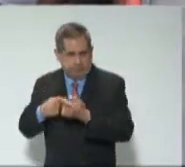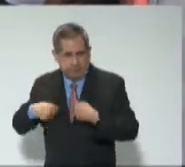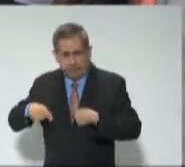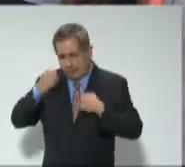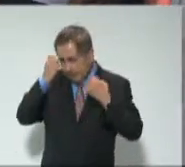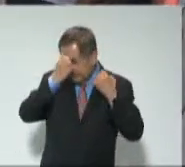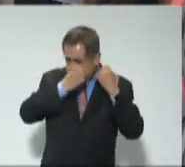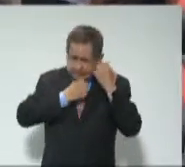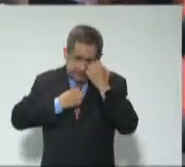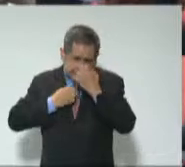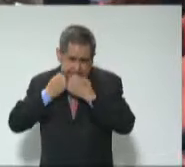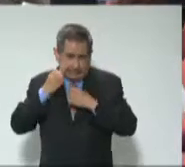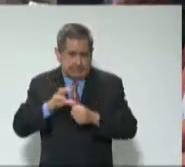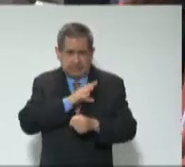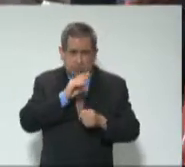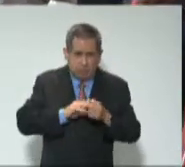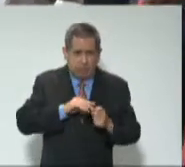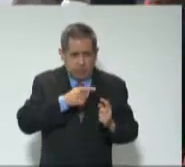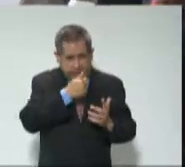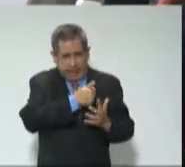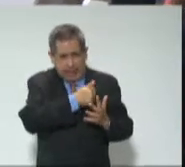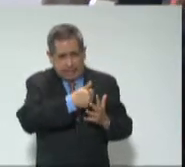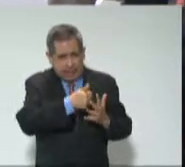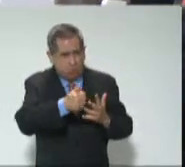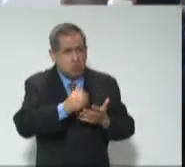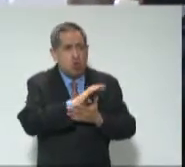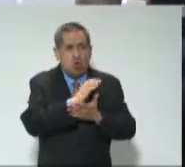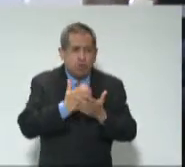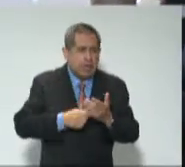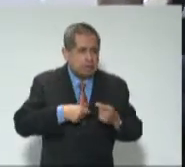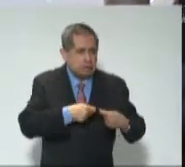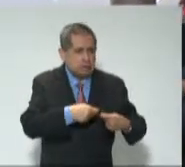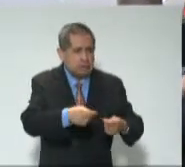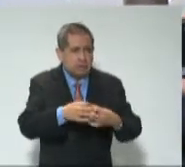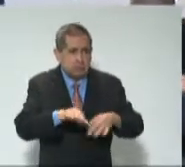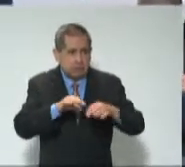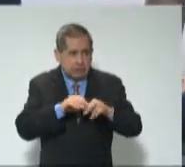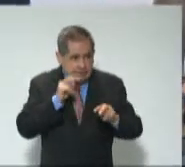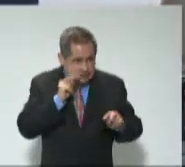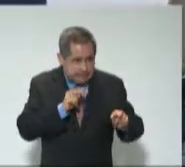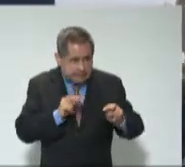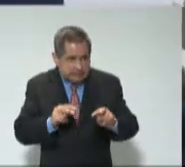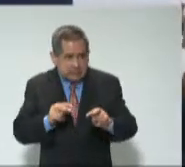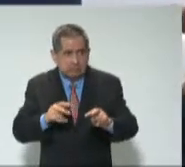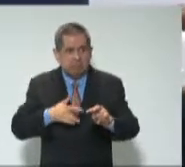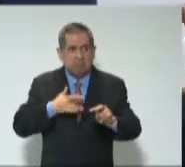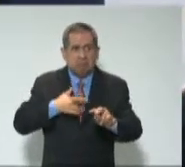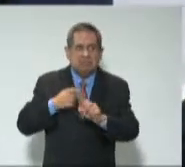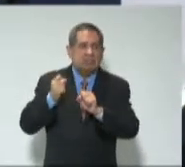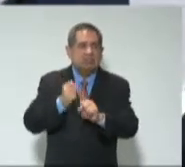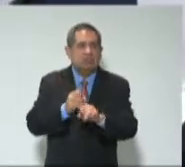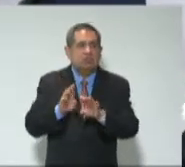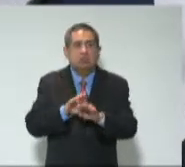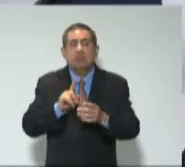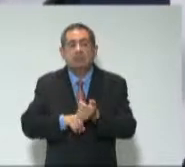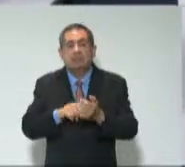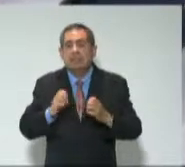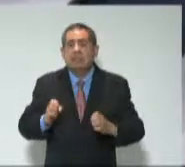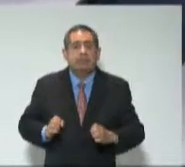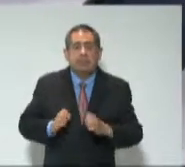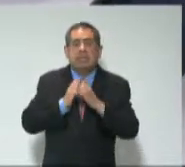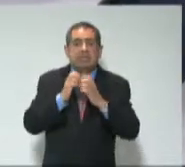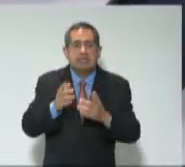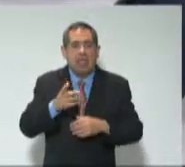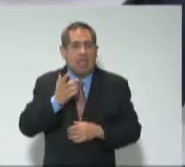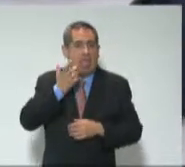escrupulosa de todas y cada una de estas contrataciones tan importantes para asegurar que la emergencia no